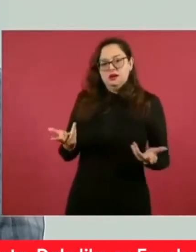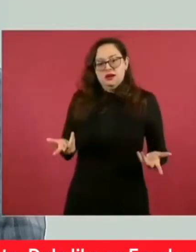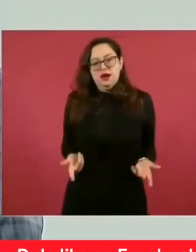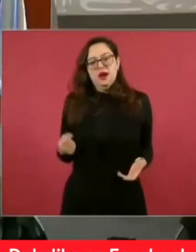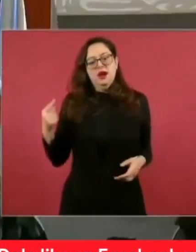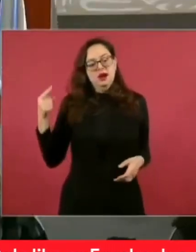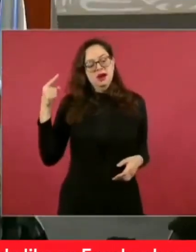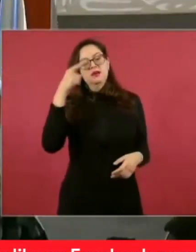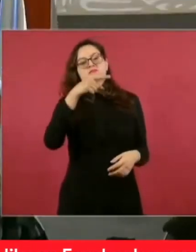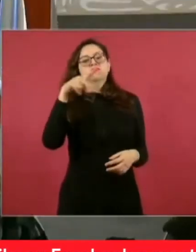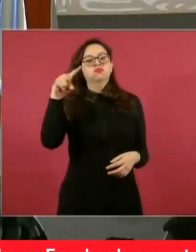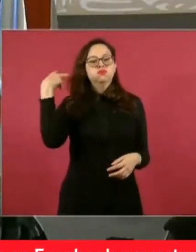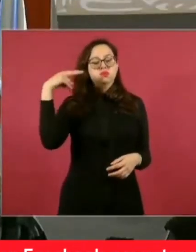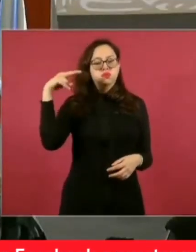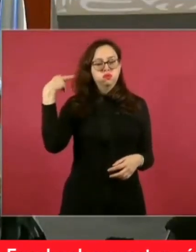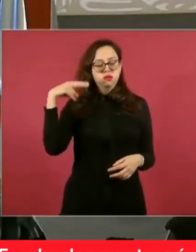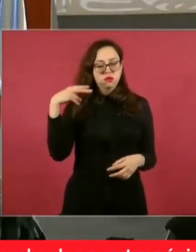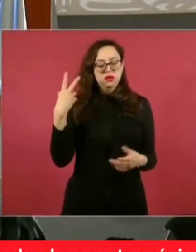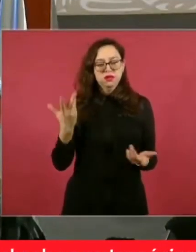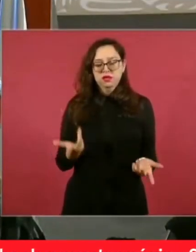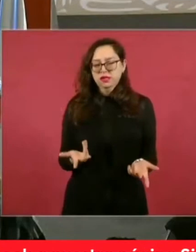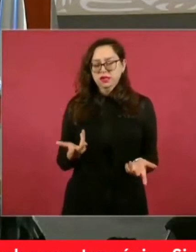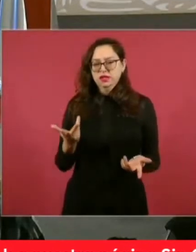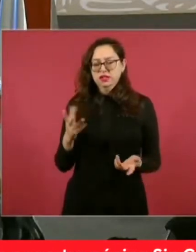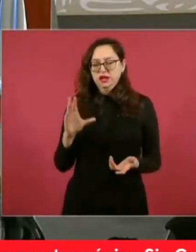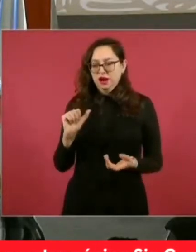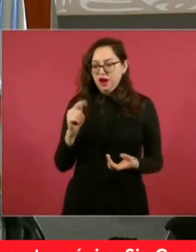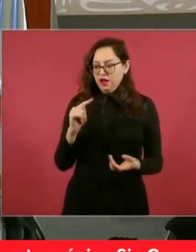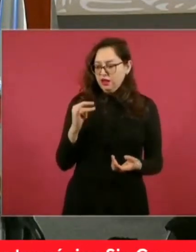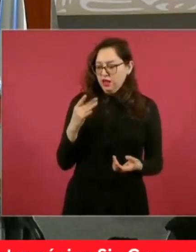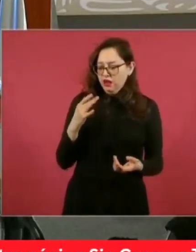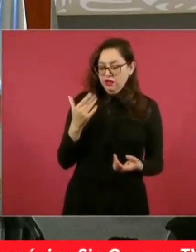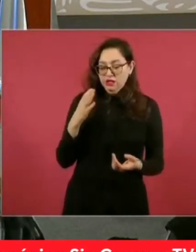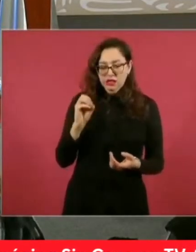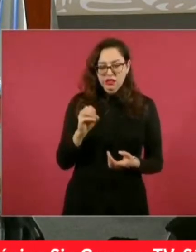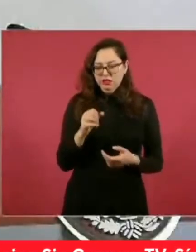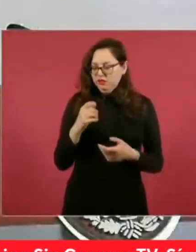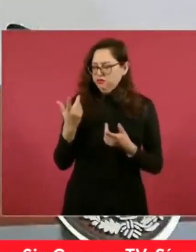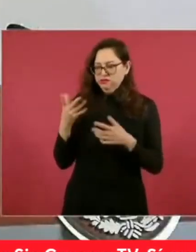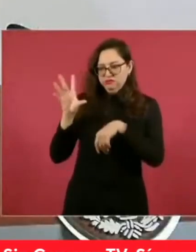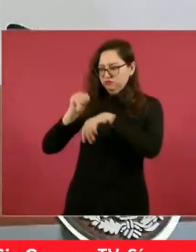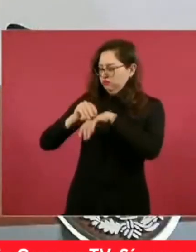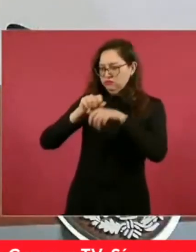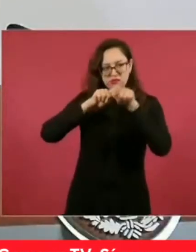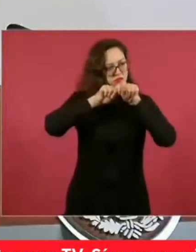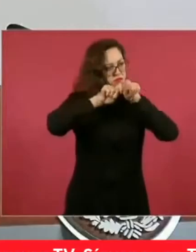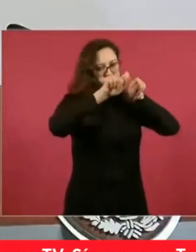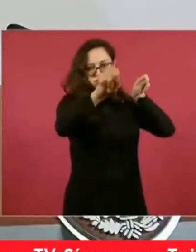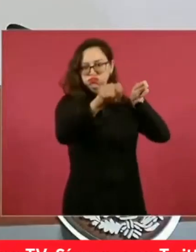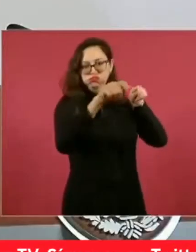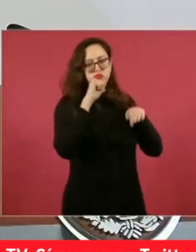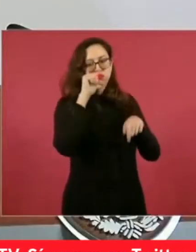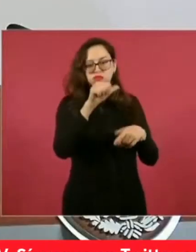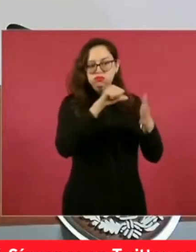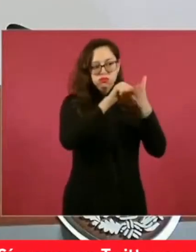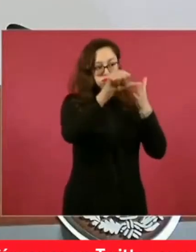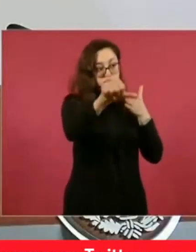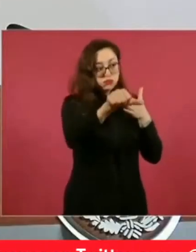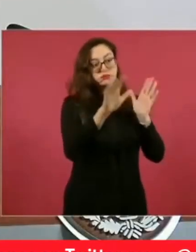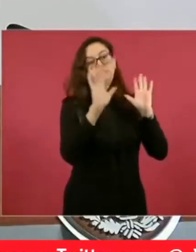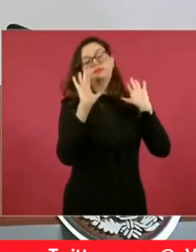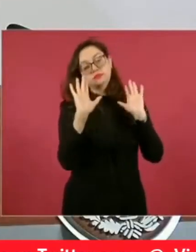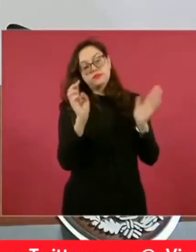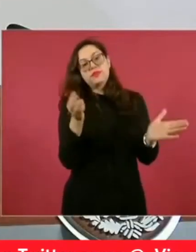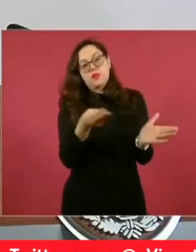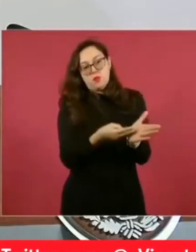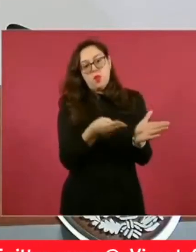hicieron acreedores a una multa bastante cara que genera incentivos para que permitan que podamos hacer nuestro trabajo.